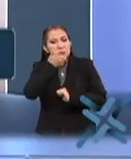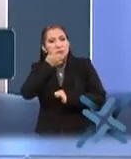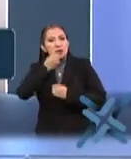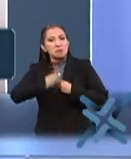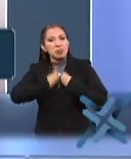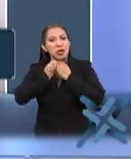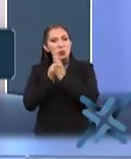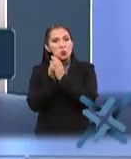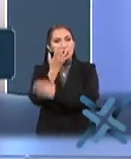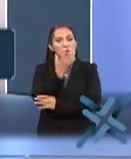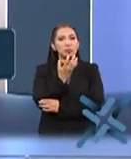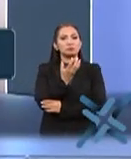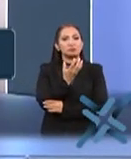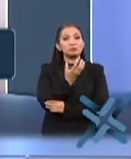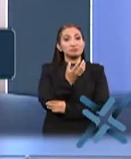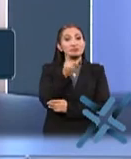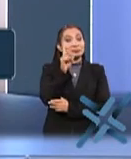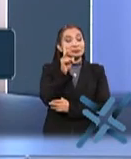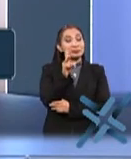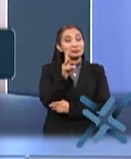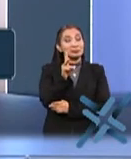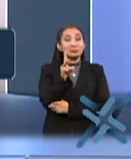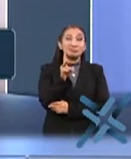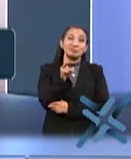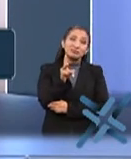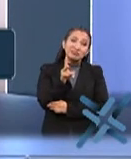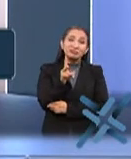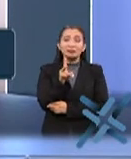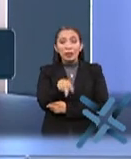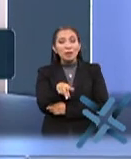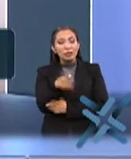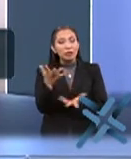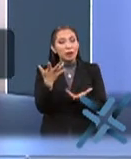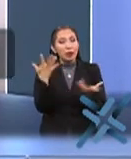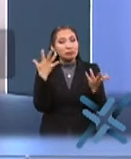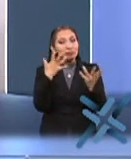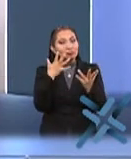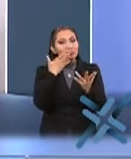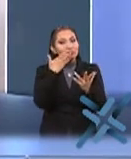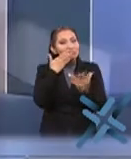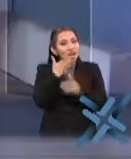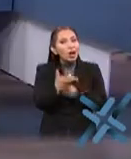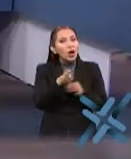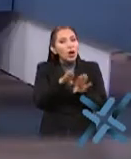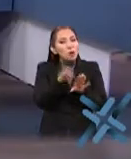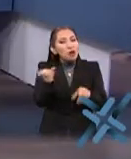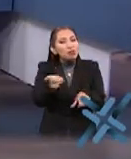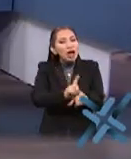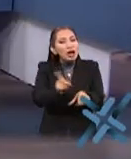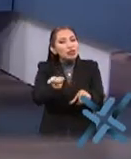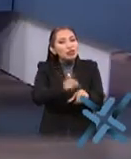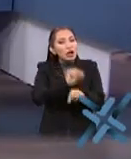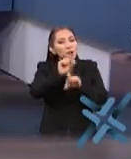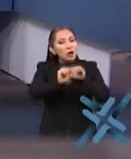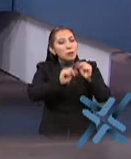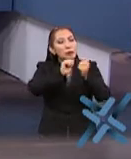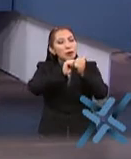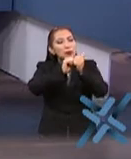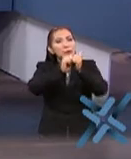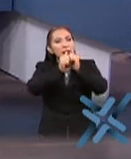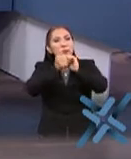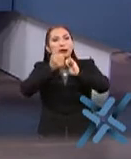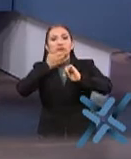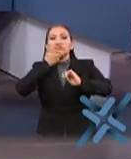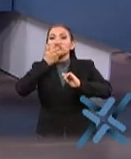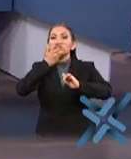vida. Y realmente fue sorprendente cómo día a día puedes irte adaptando a